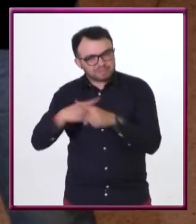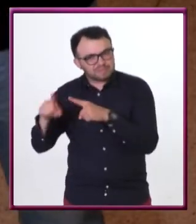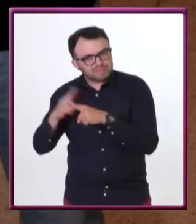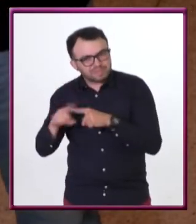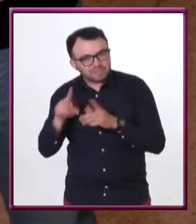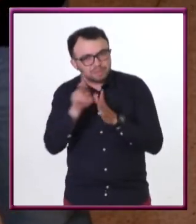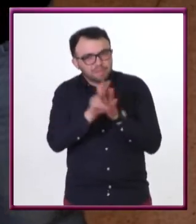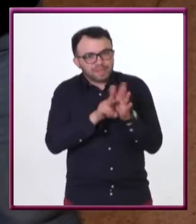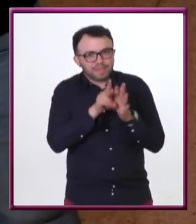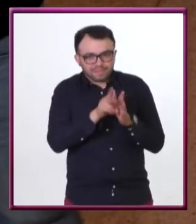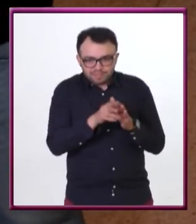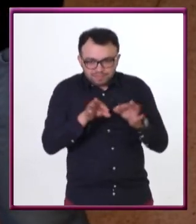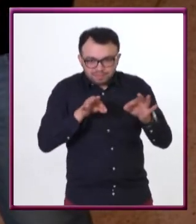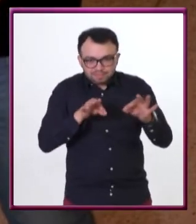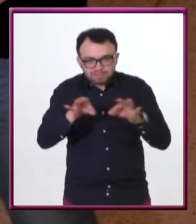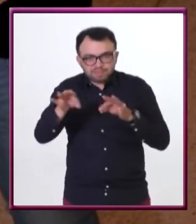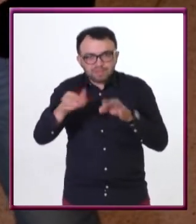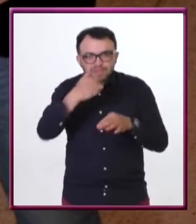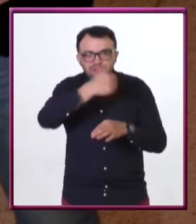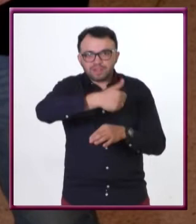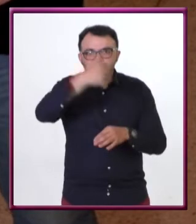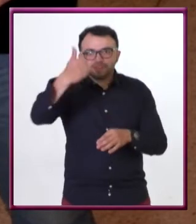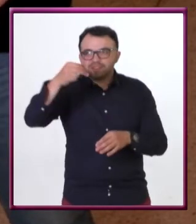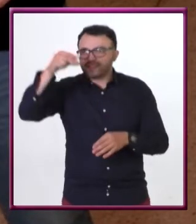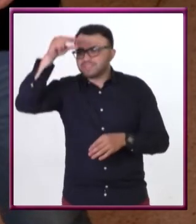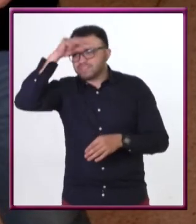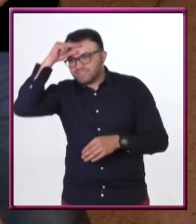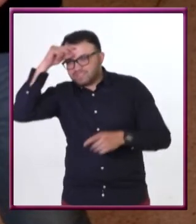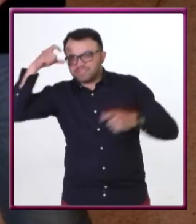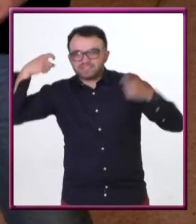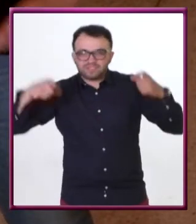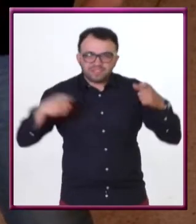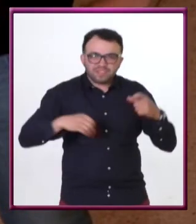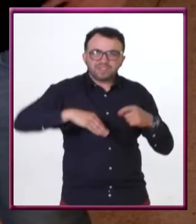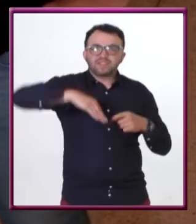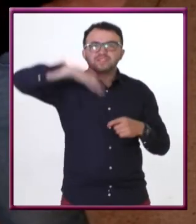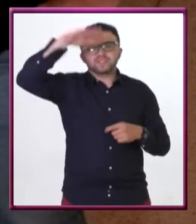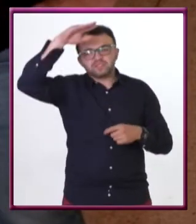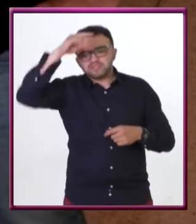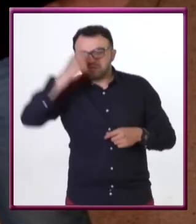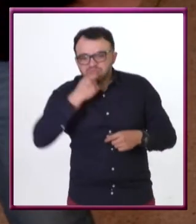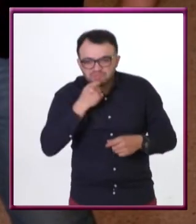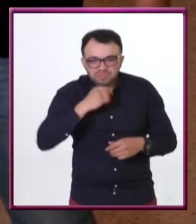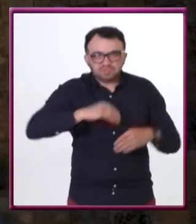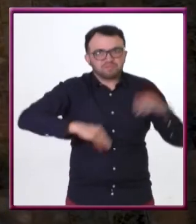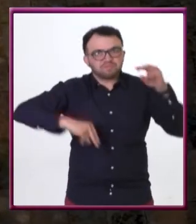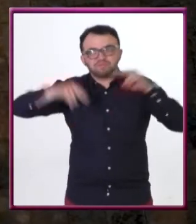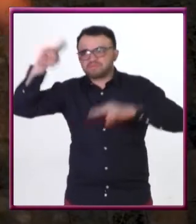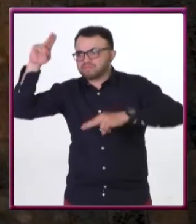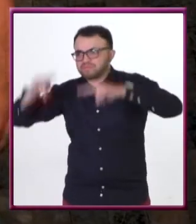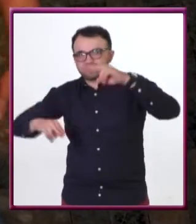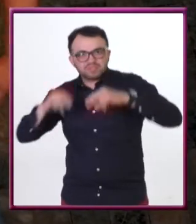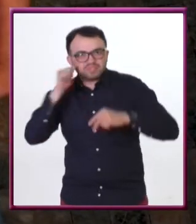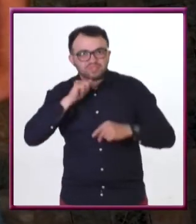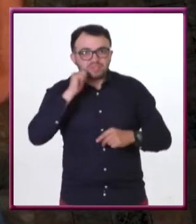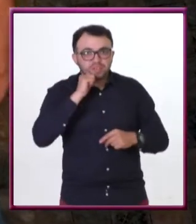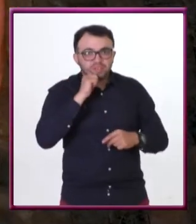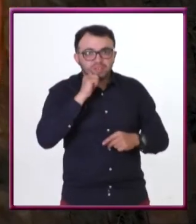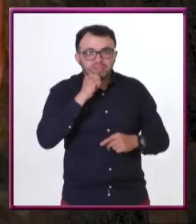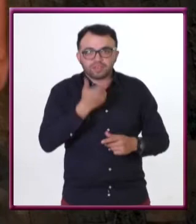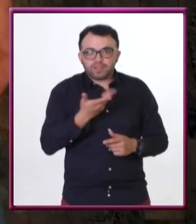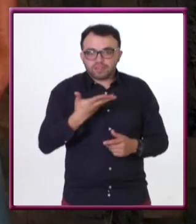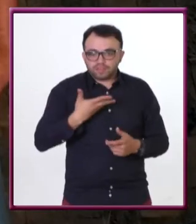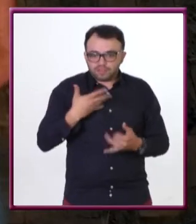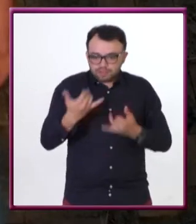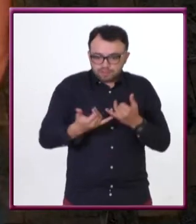digo. Magos, genios, obsesivos, ricos, adultos y listos. Bueno, casi siempre hombres, ¿no? Pero esa es un poco la